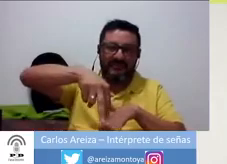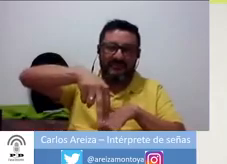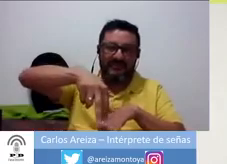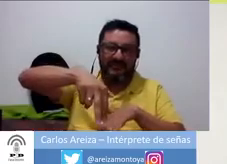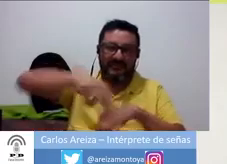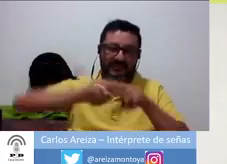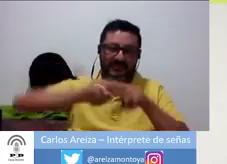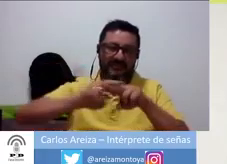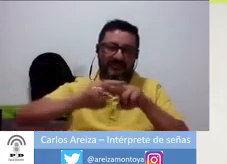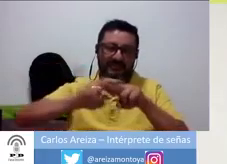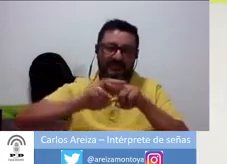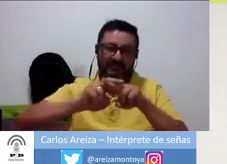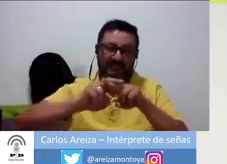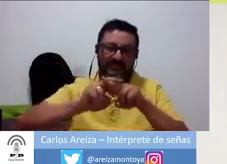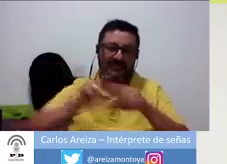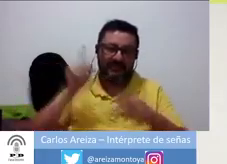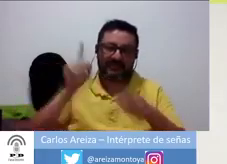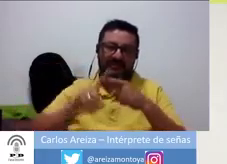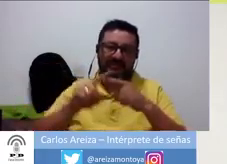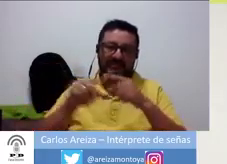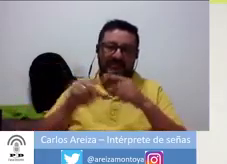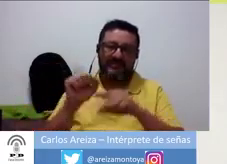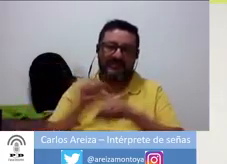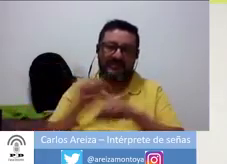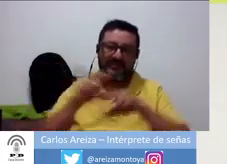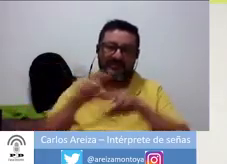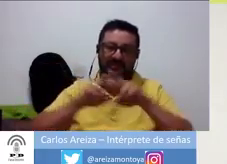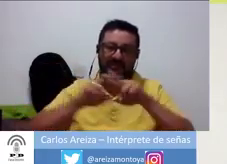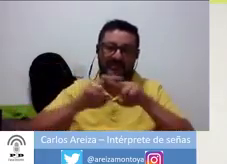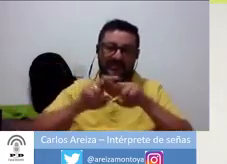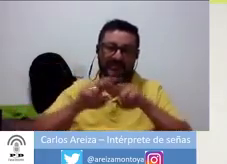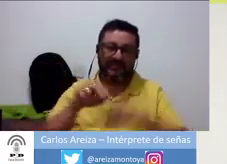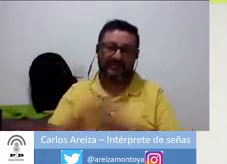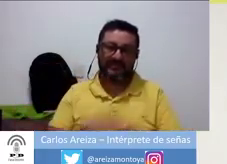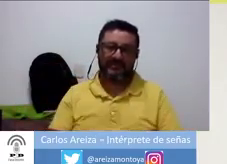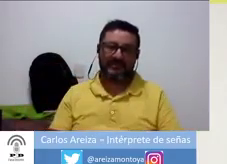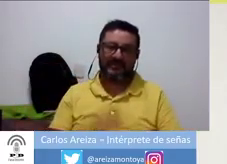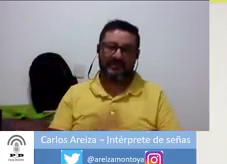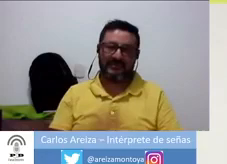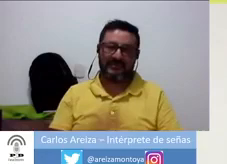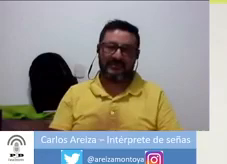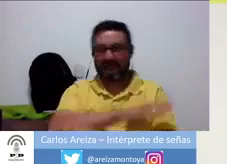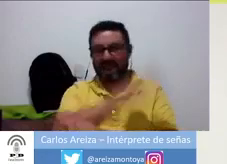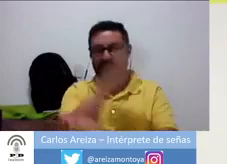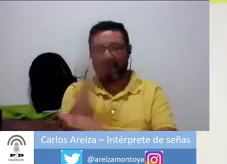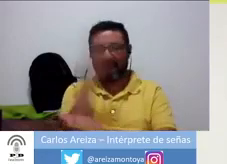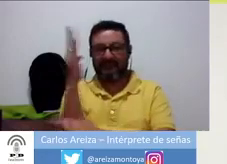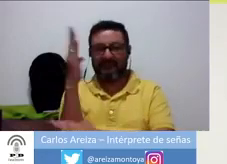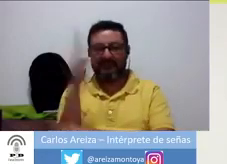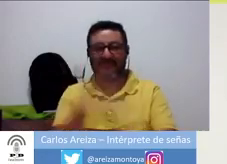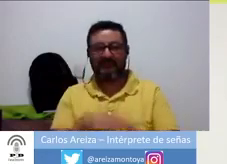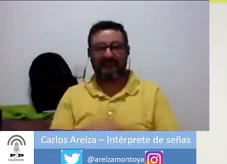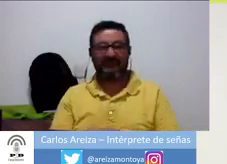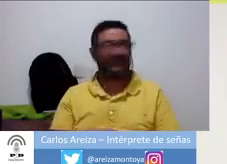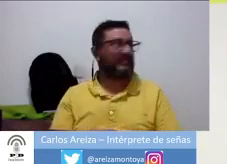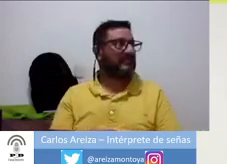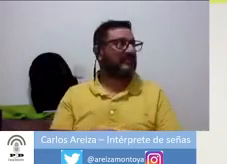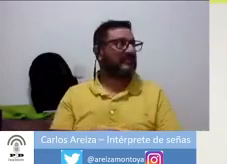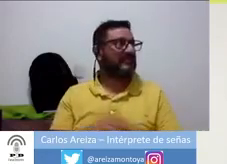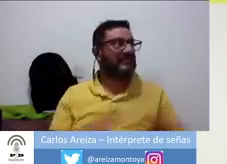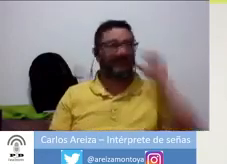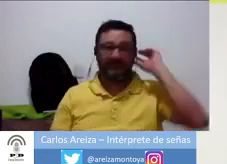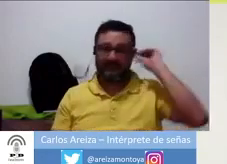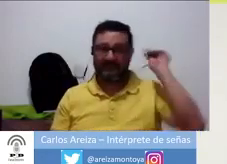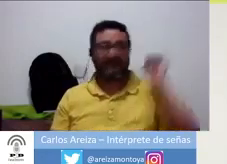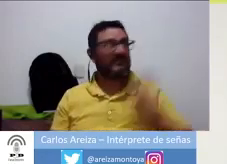metro, y llegar a entrenar. Entonces sí era pues como un día muy, muy largo. Y entonces yo